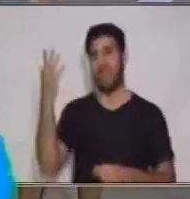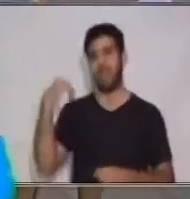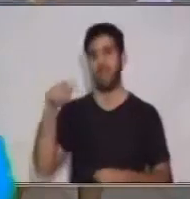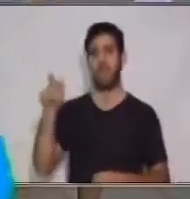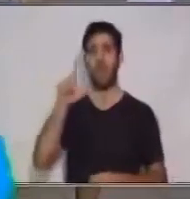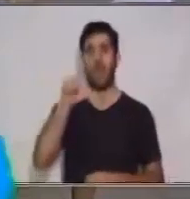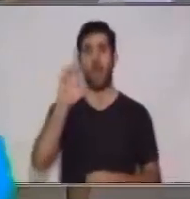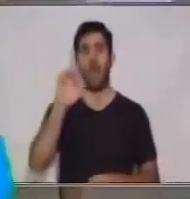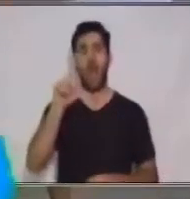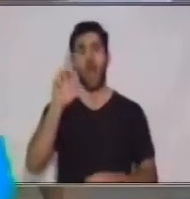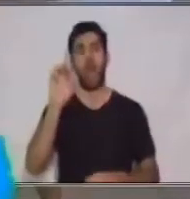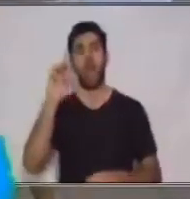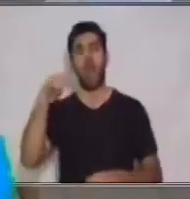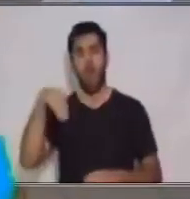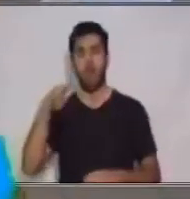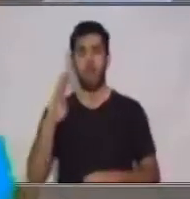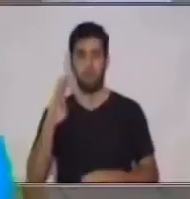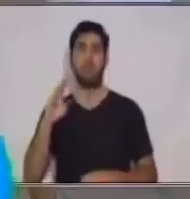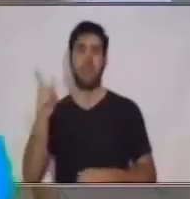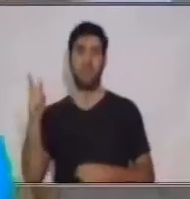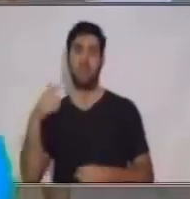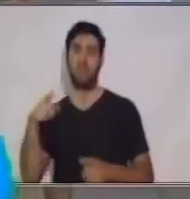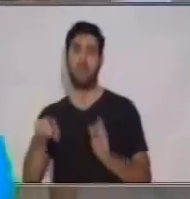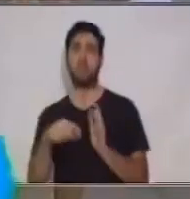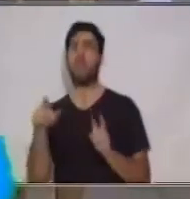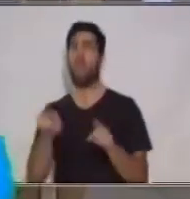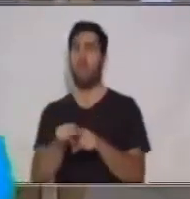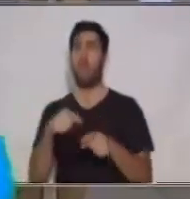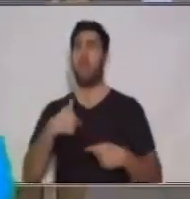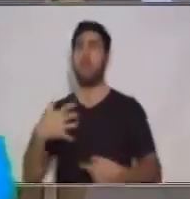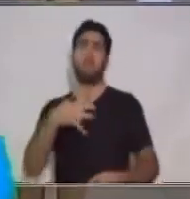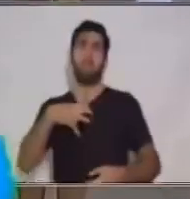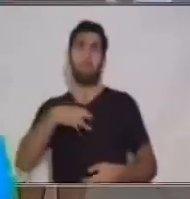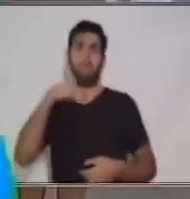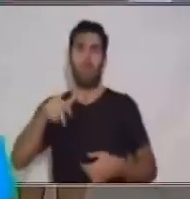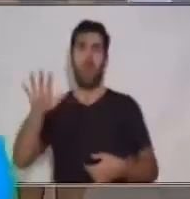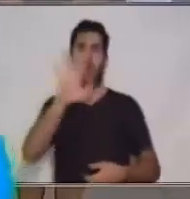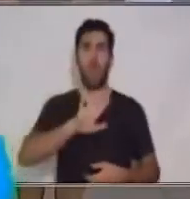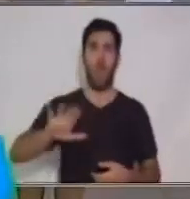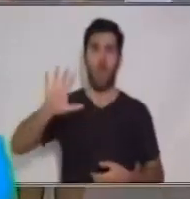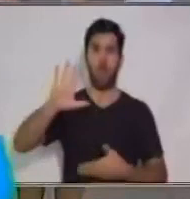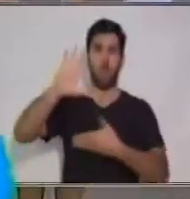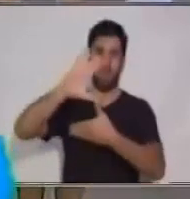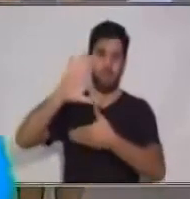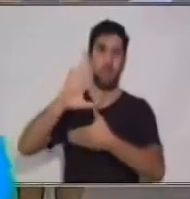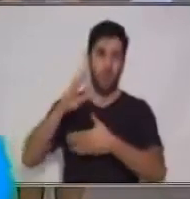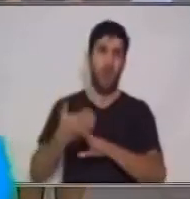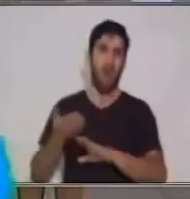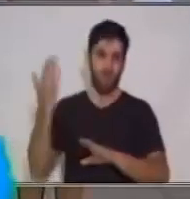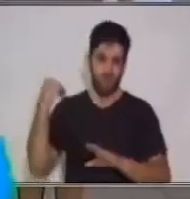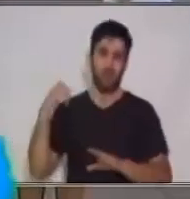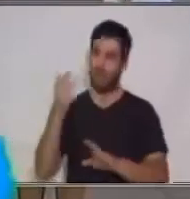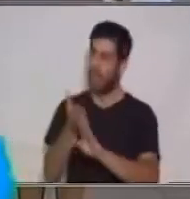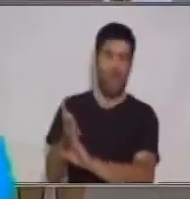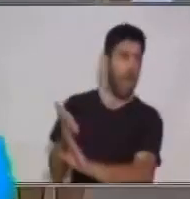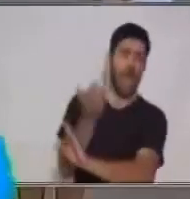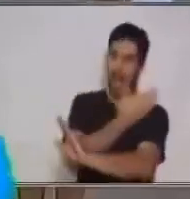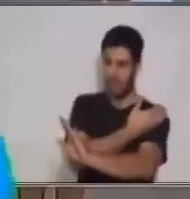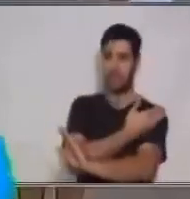que significa pertenencia. Por eso es que hablamos que la literatura precolombina es